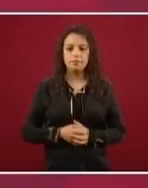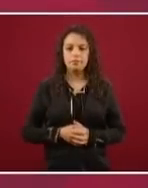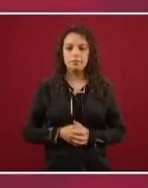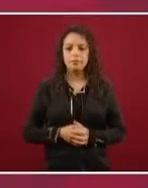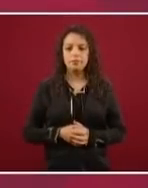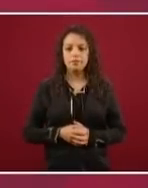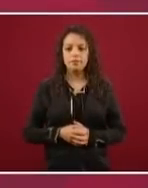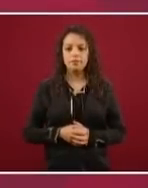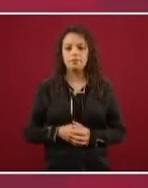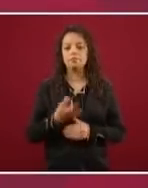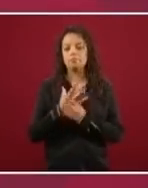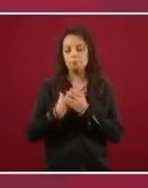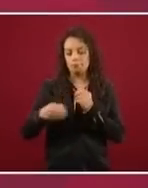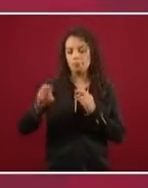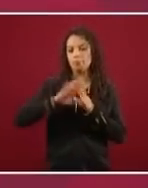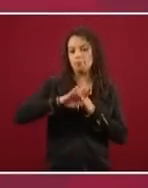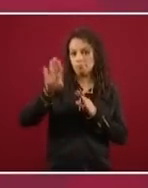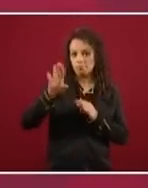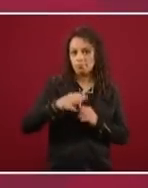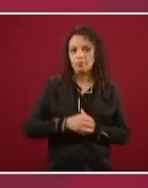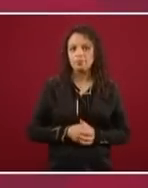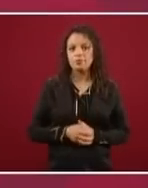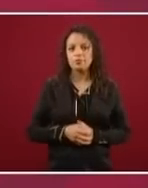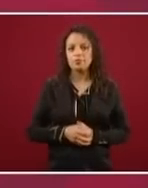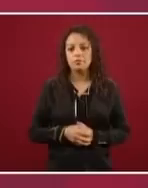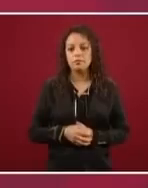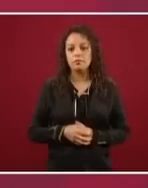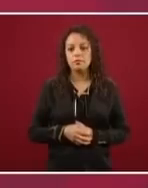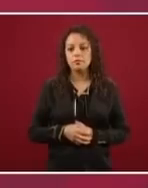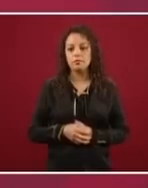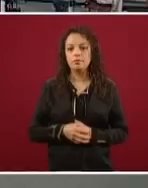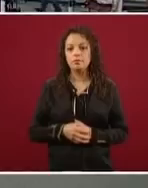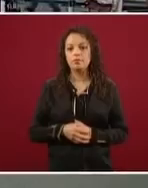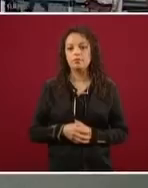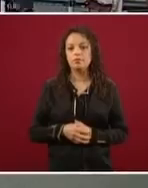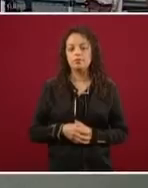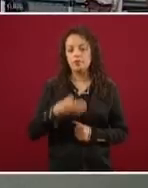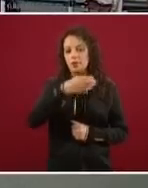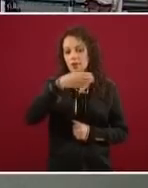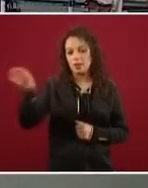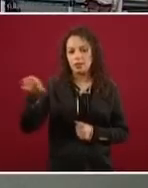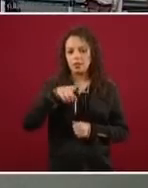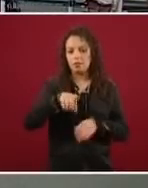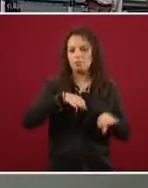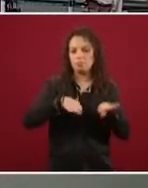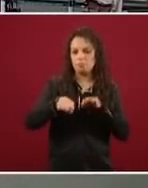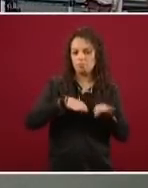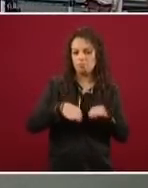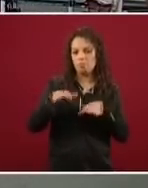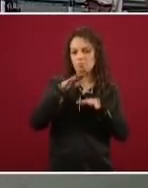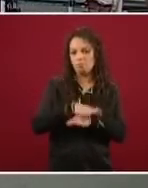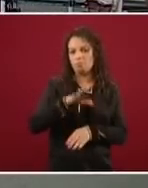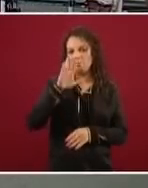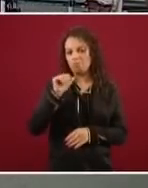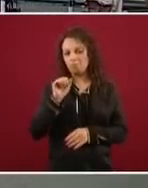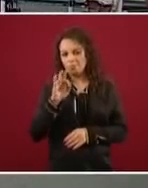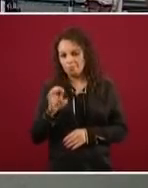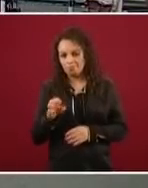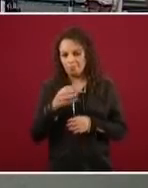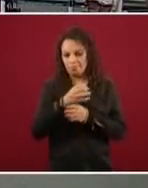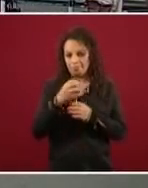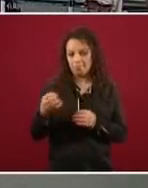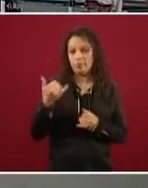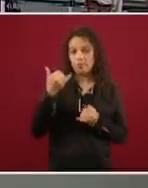migrantes a los jornaleros y también pidiéndole